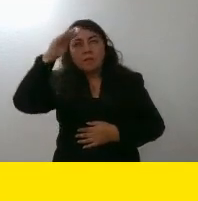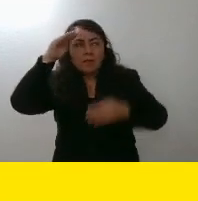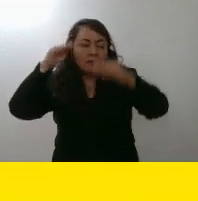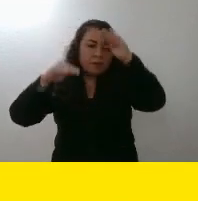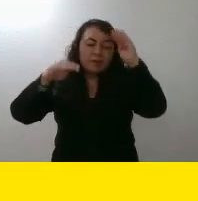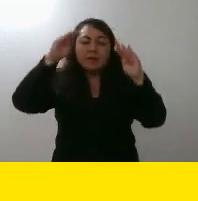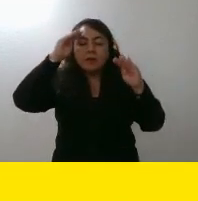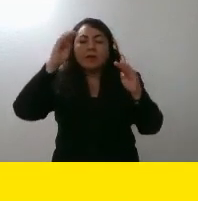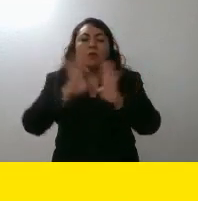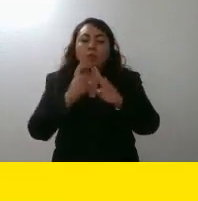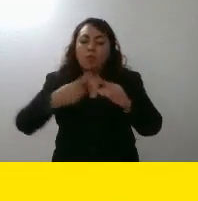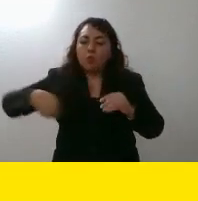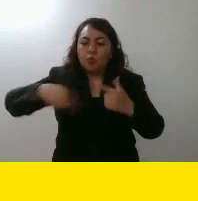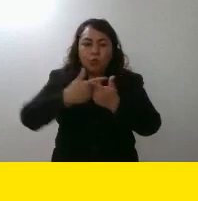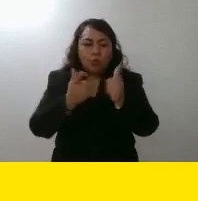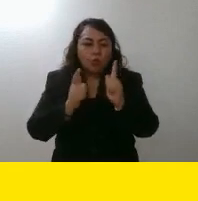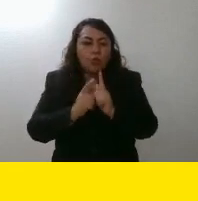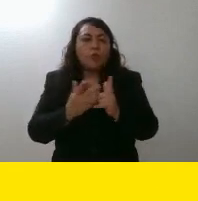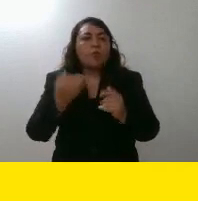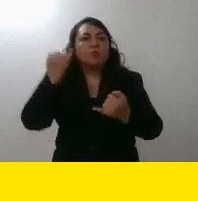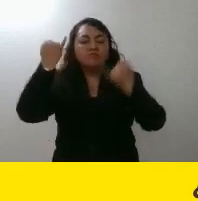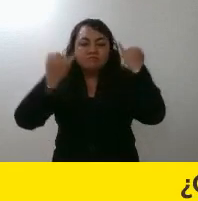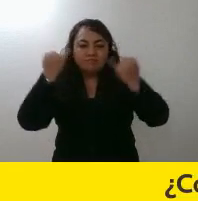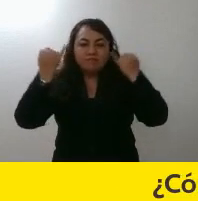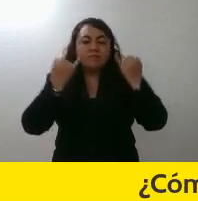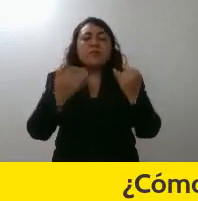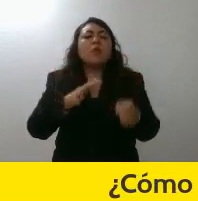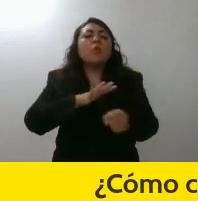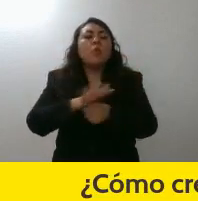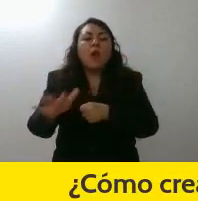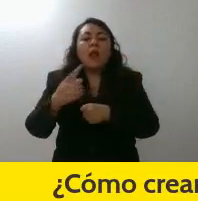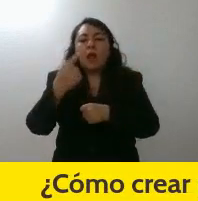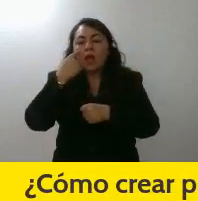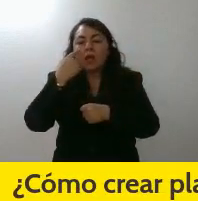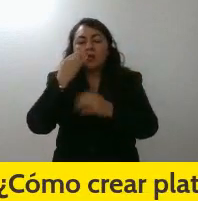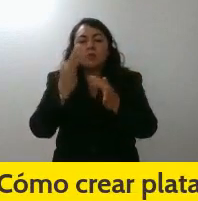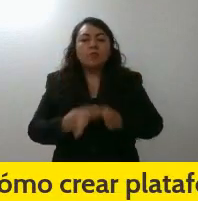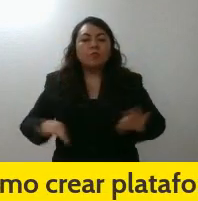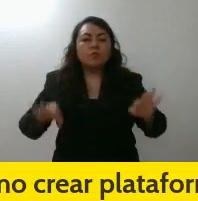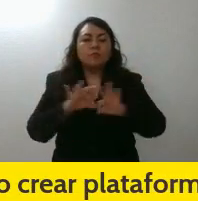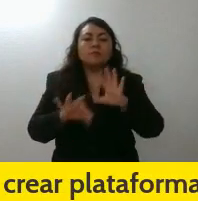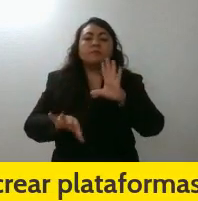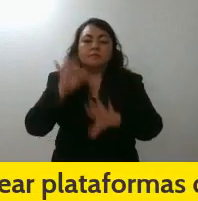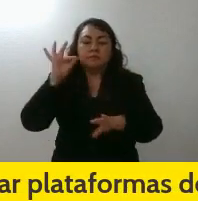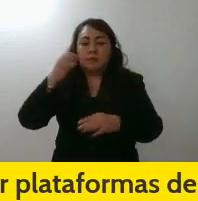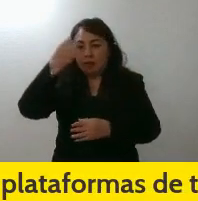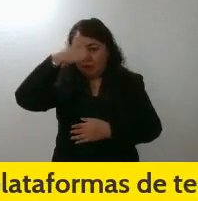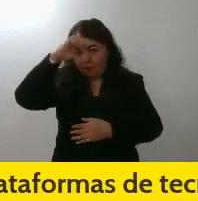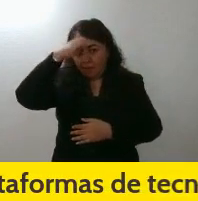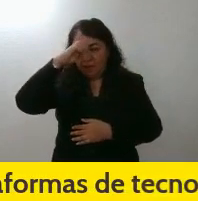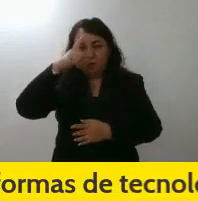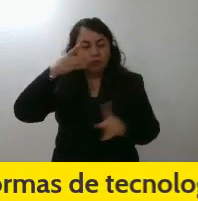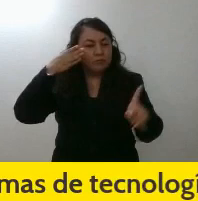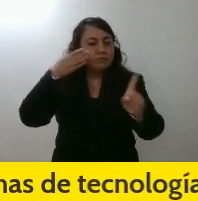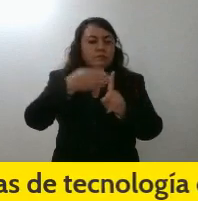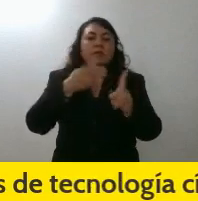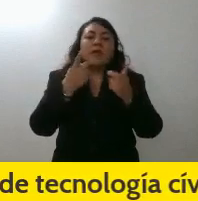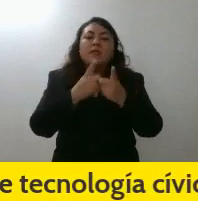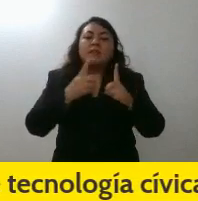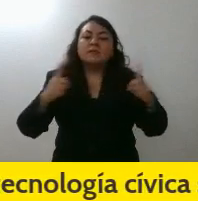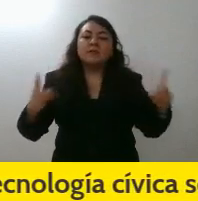manera comunitaria algunas funcionalidades y cuáles son las claves que encontramos en una experiencia concreta de